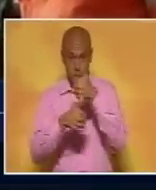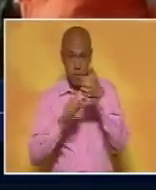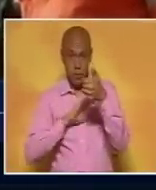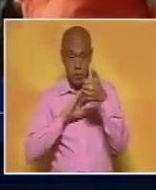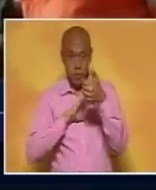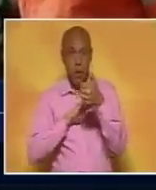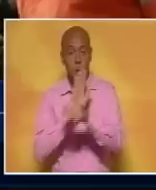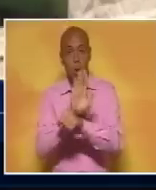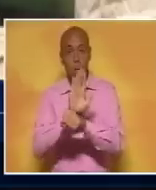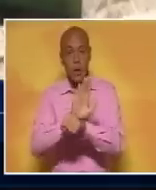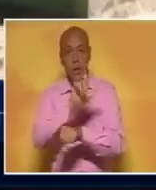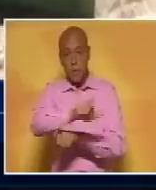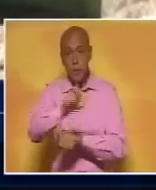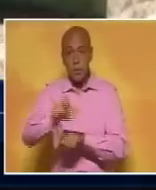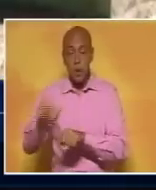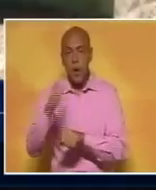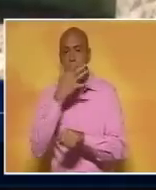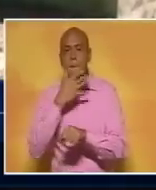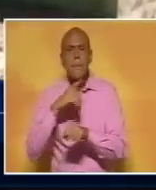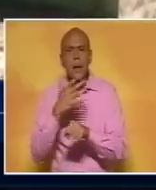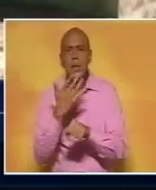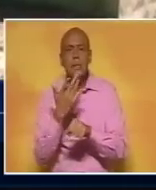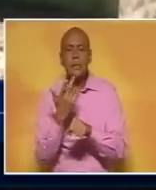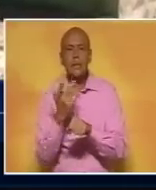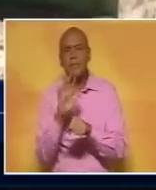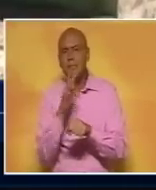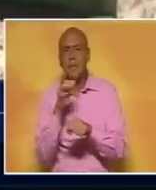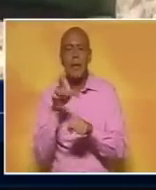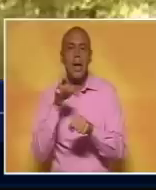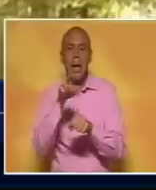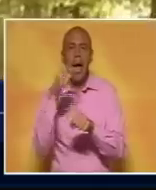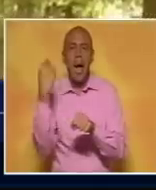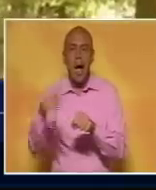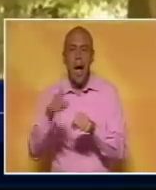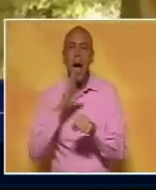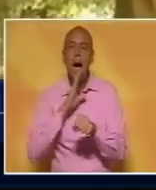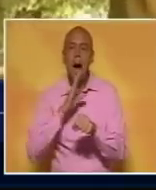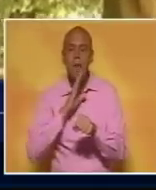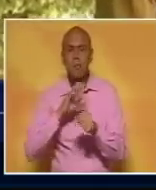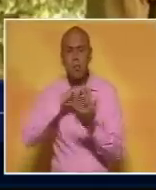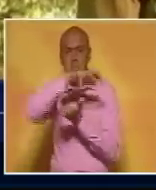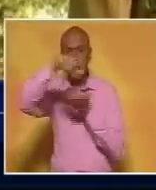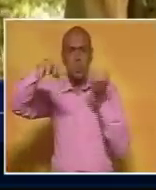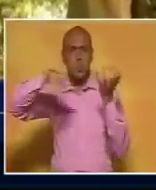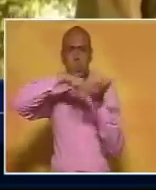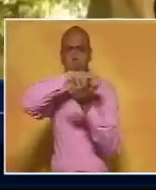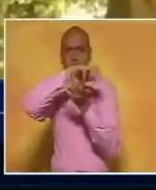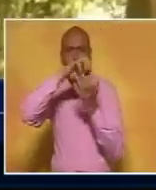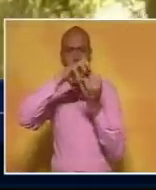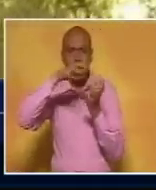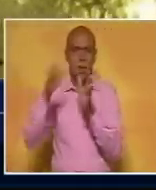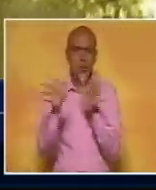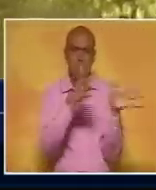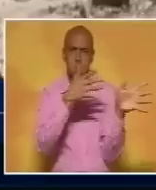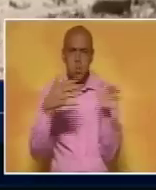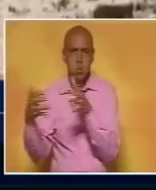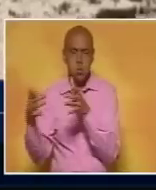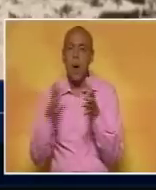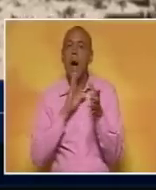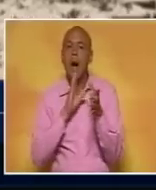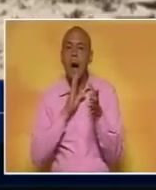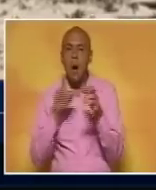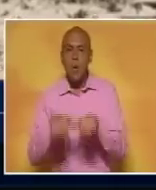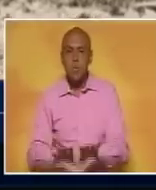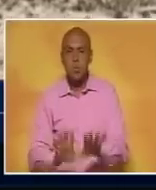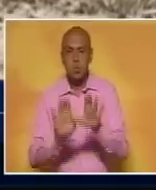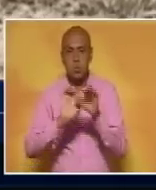Randy Rodríguez, destacó que en la zona se presentó un fenómeno hidrometeorológico adverso que generó un alud torrencial en el río Cunana que afectó